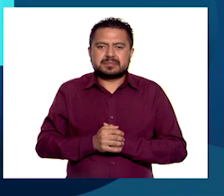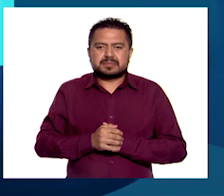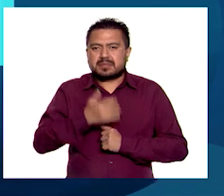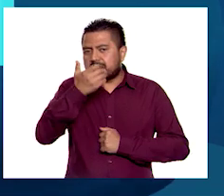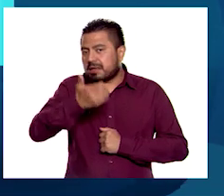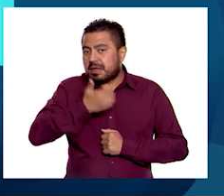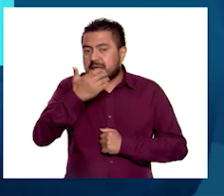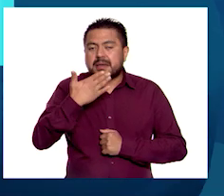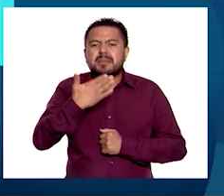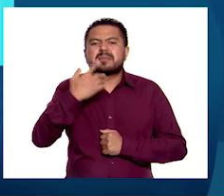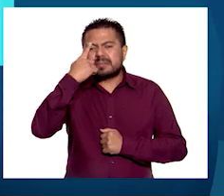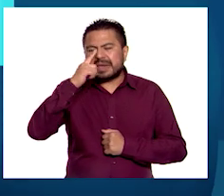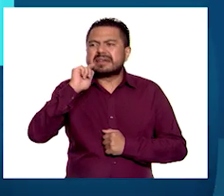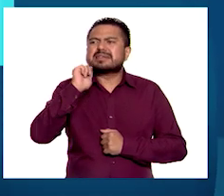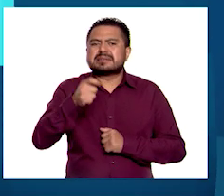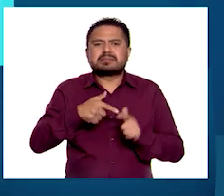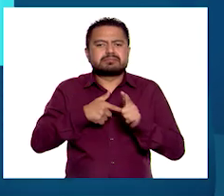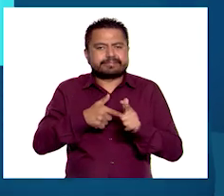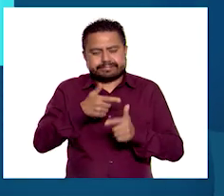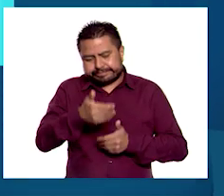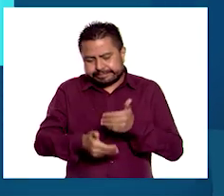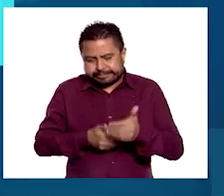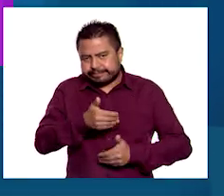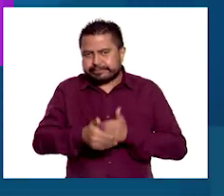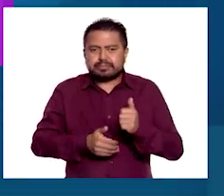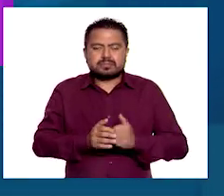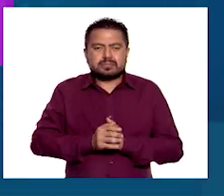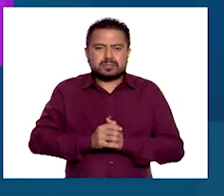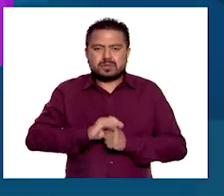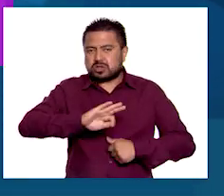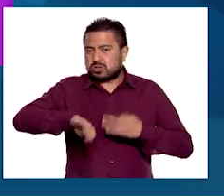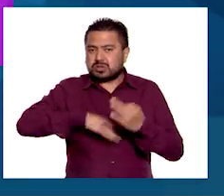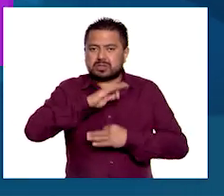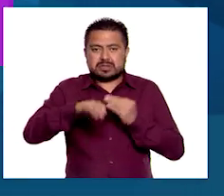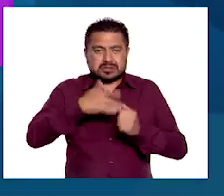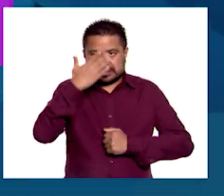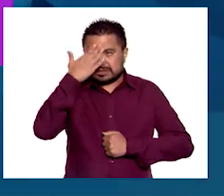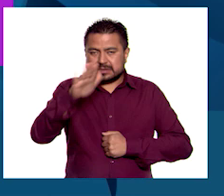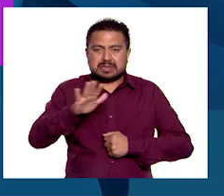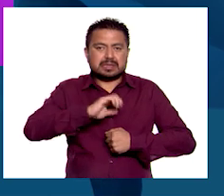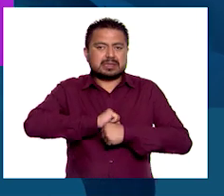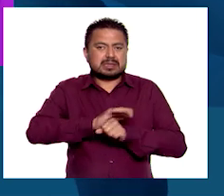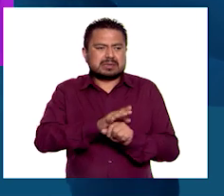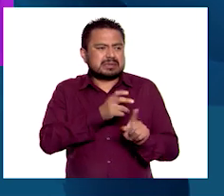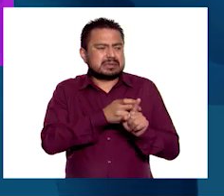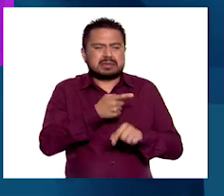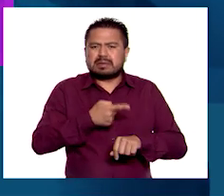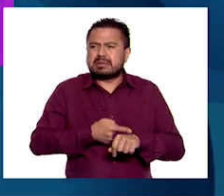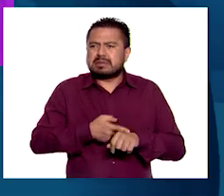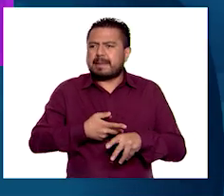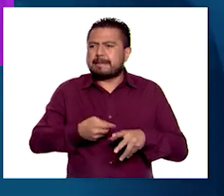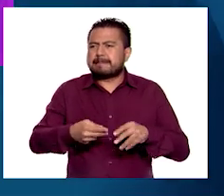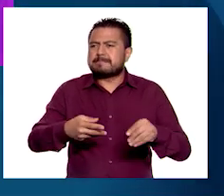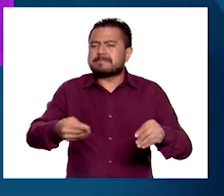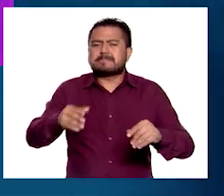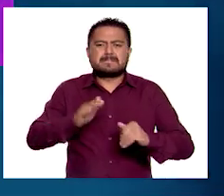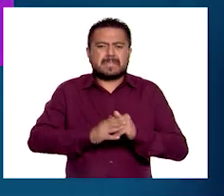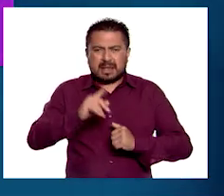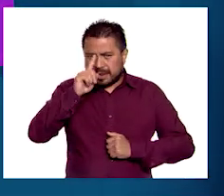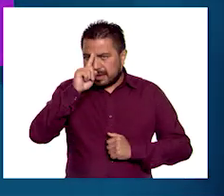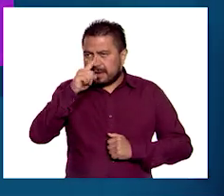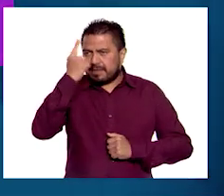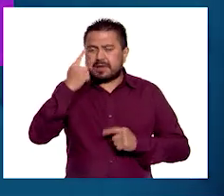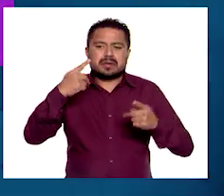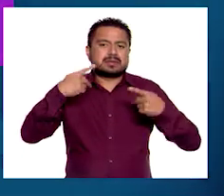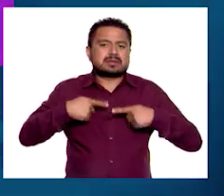Buenas prácticas para seguir adelante. Como todos sabemos, la COVID-19 es una enfermedad que se contagia muy fácilmente entre